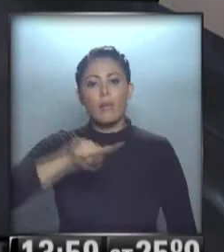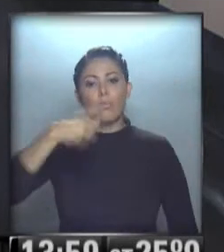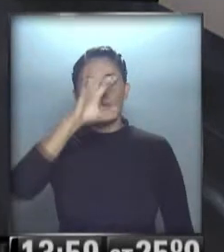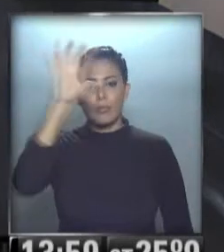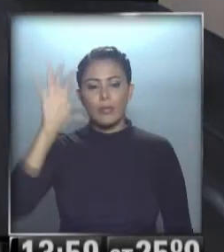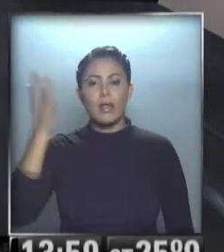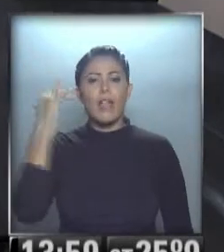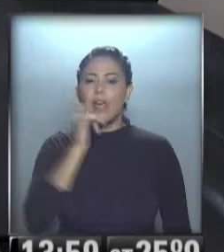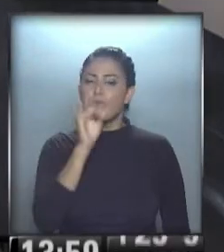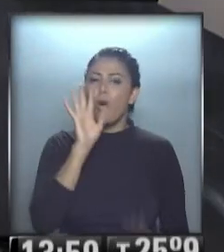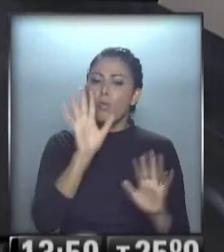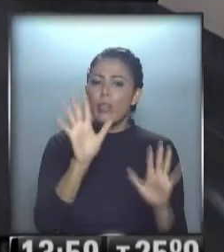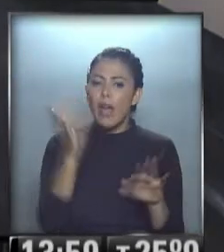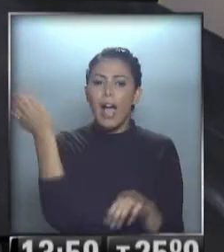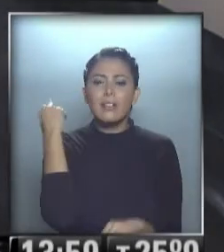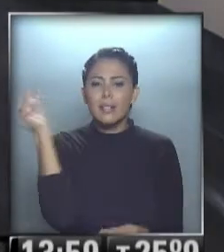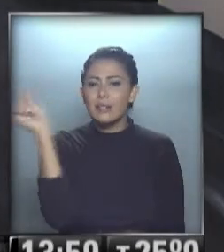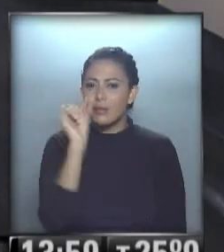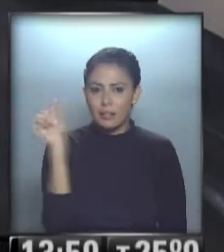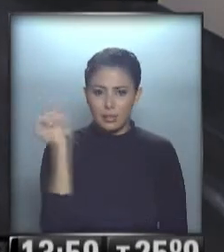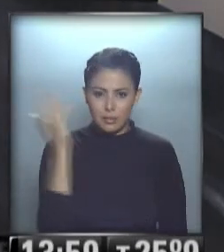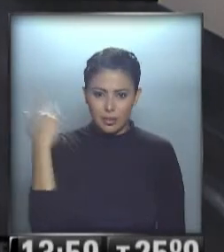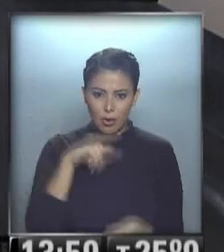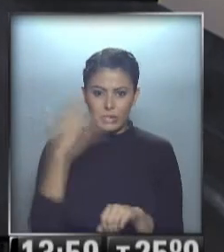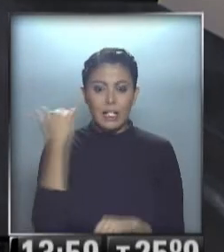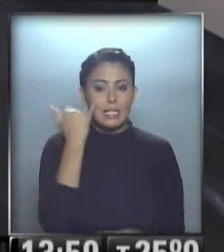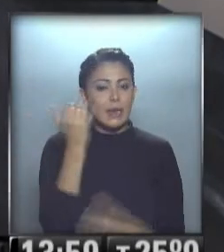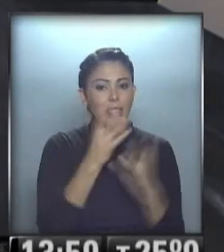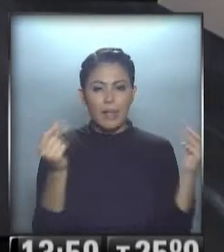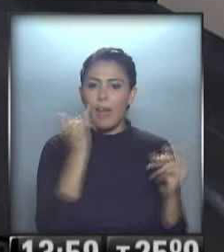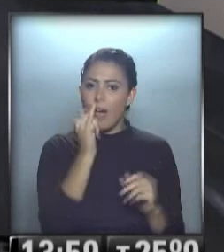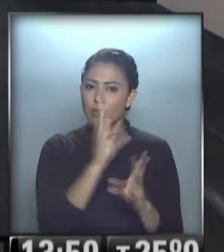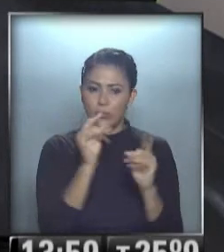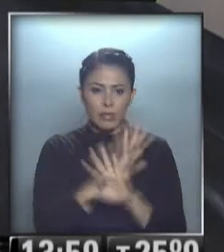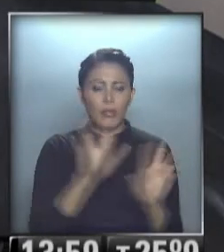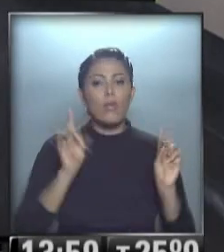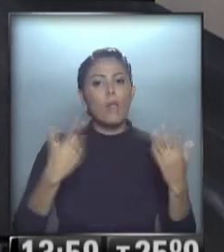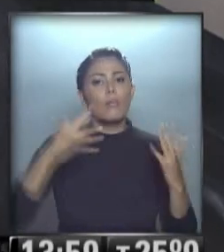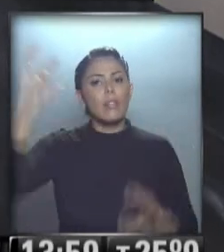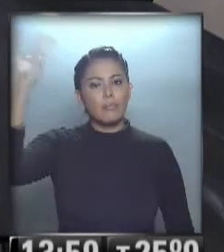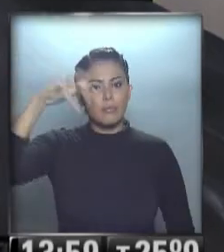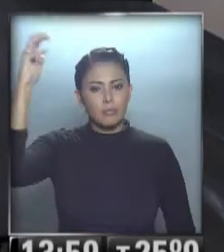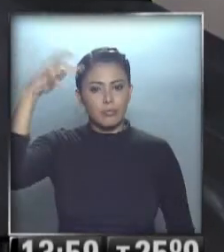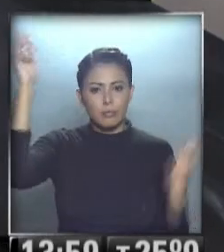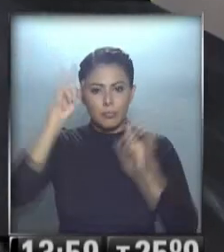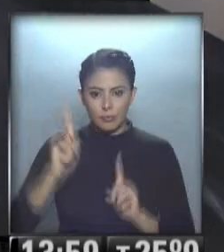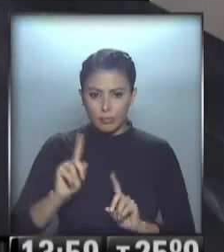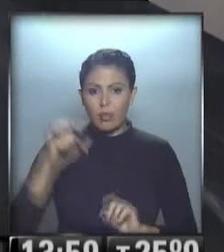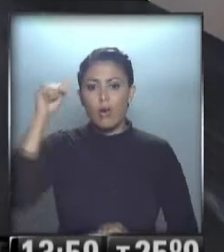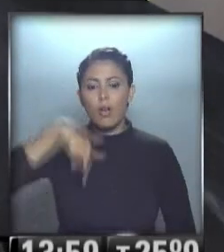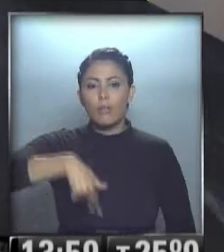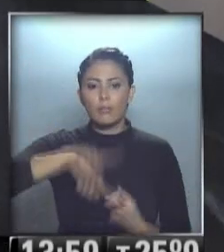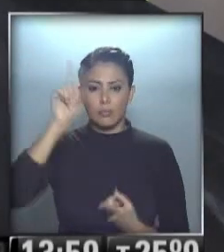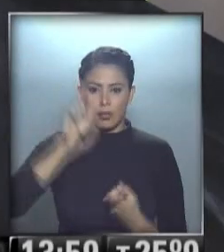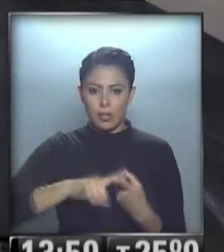bajo alerta meteorológico hasta hace poquitas horas. El alerta ya ha cesado, pero hay probabilidad de lluvias y tormentas durante todo lo que queda del